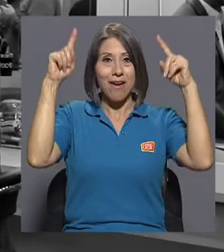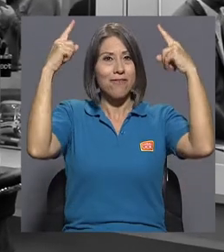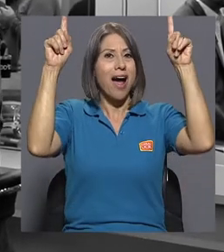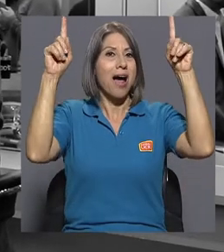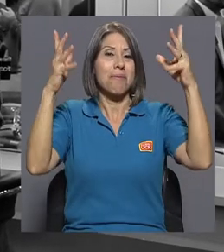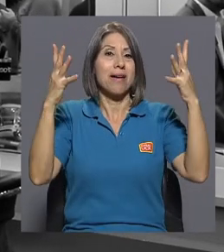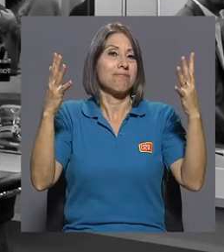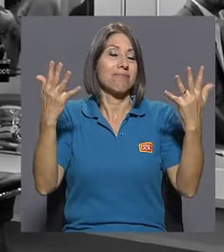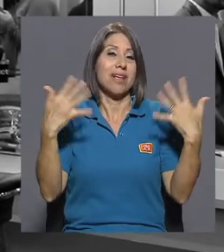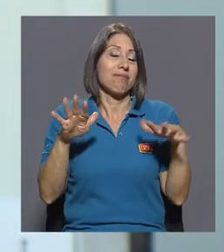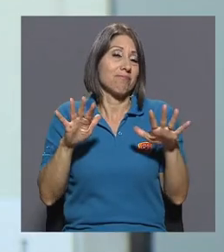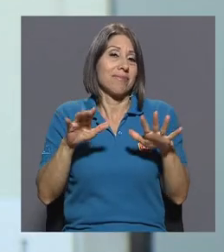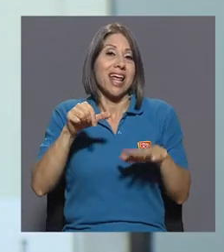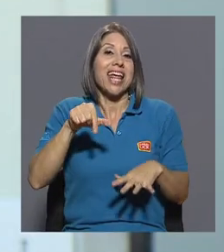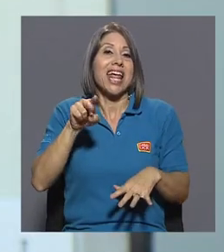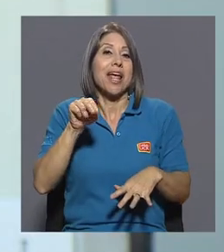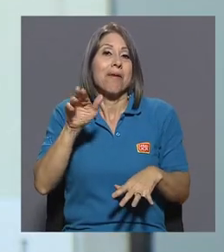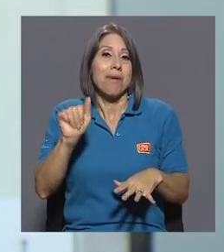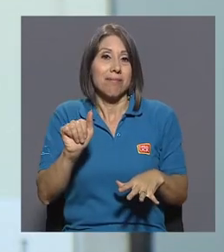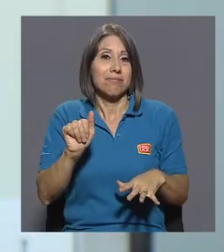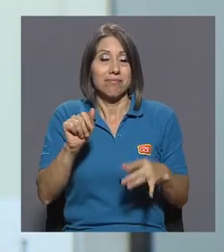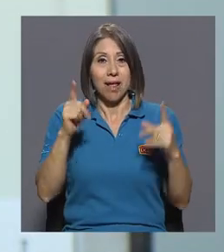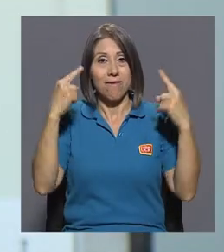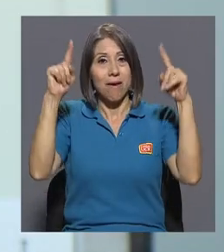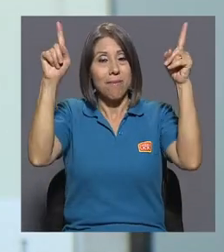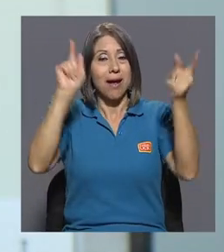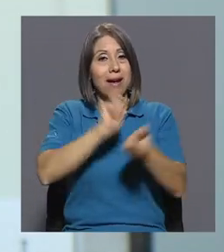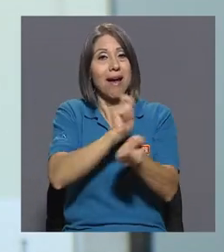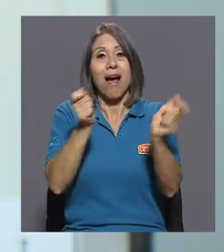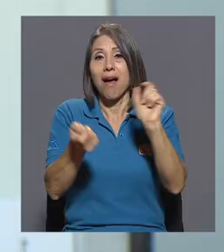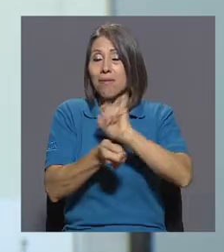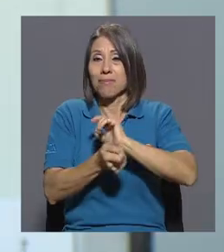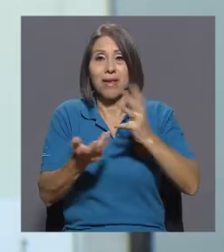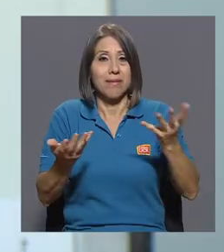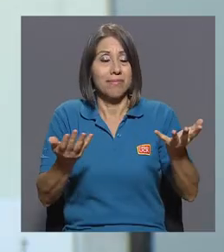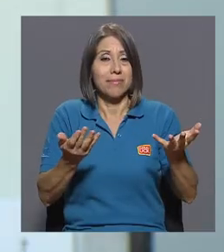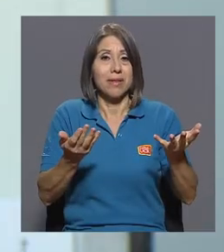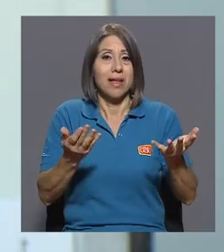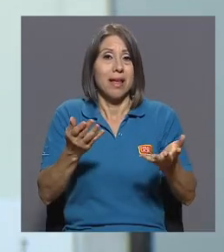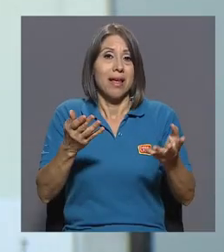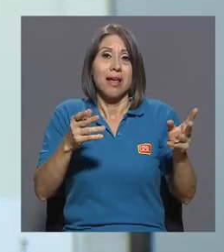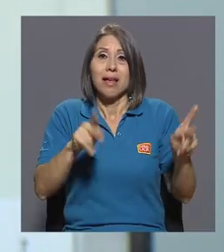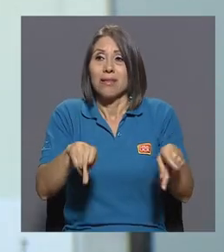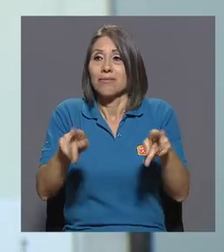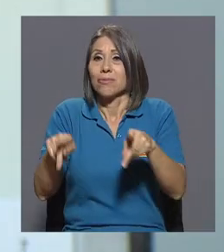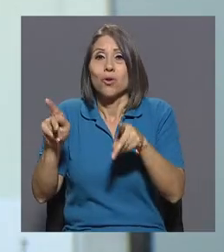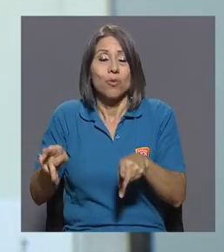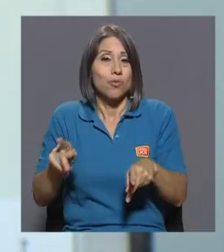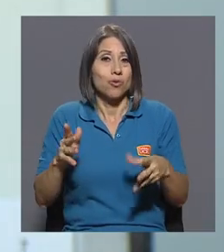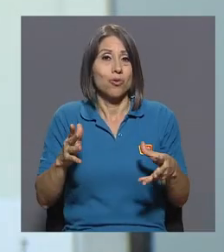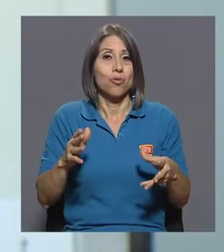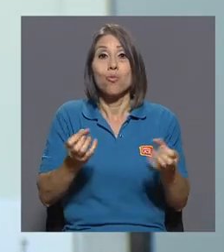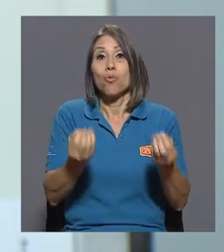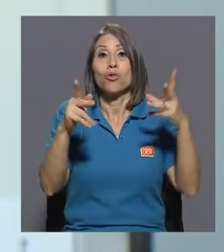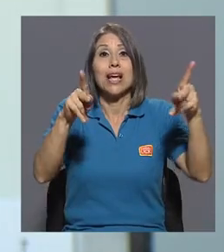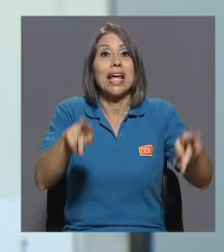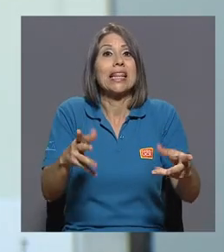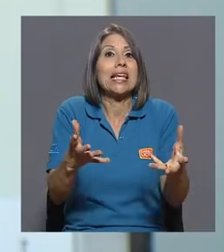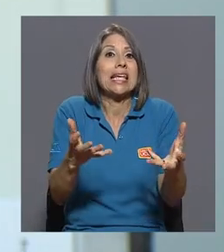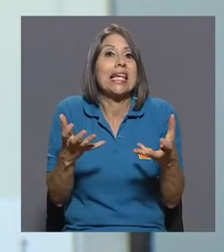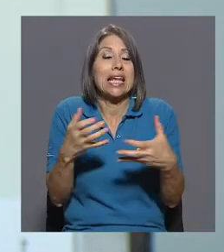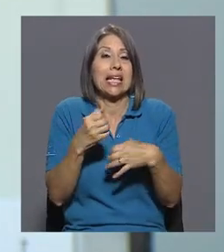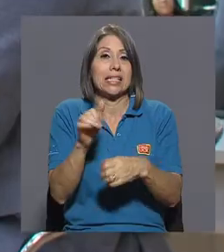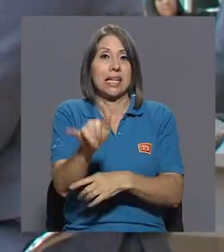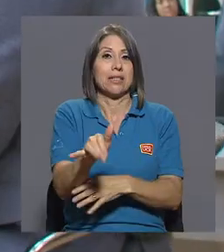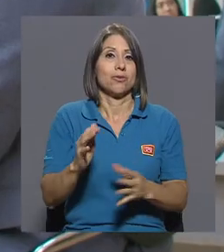uno y cambia a todo el mundo. O sea, y es un anhelo de mucha gente llegar a hacer eso,